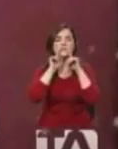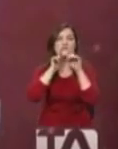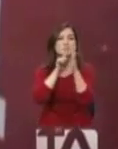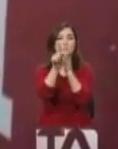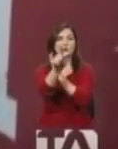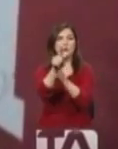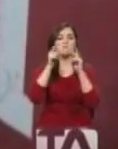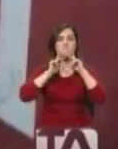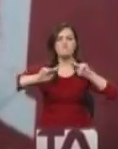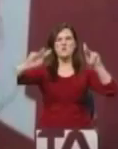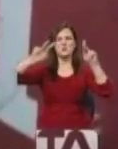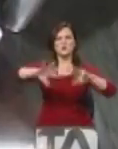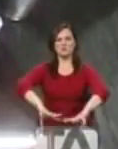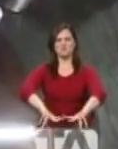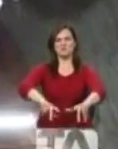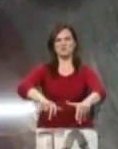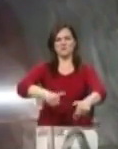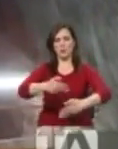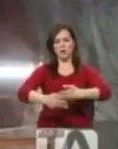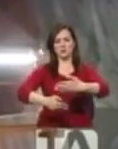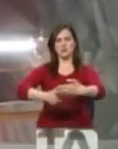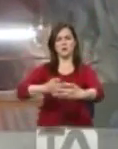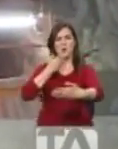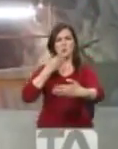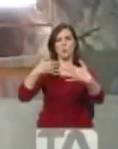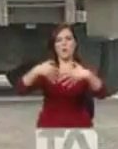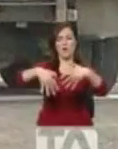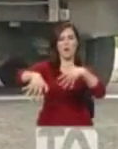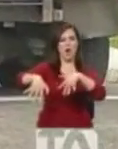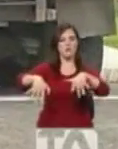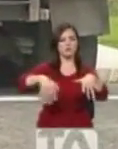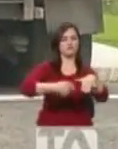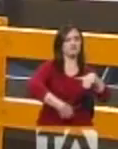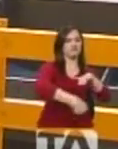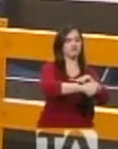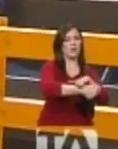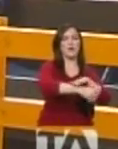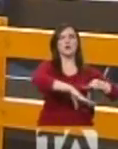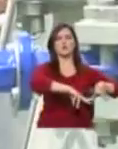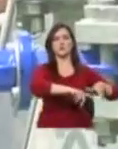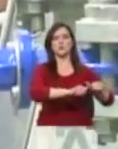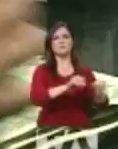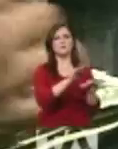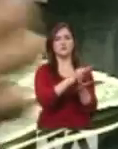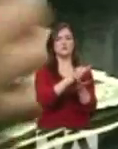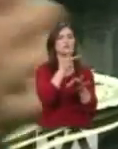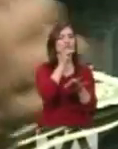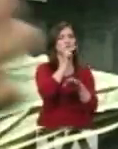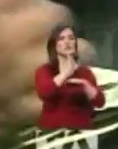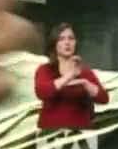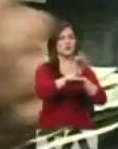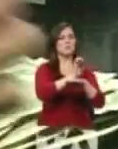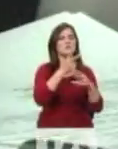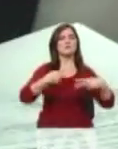públicamente el esquema de corrupción de la constructora brasileña, que habría entregado sobornos a funcionarios públicos ecuatorianos